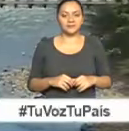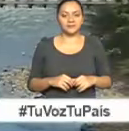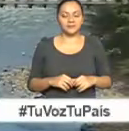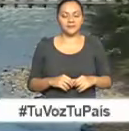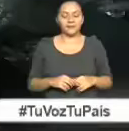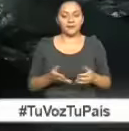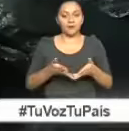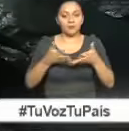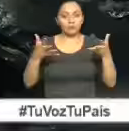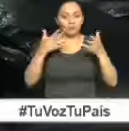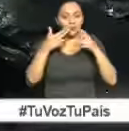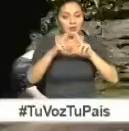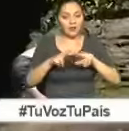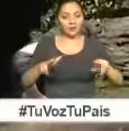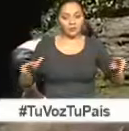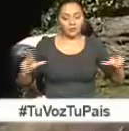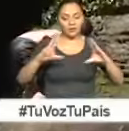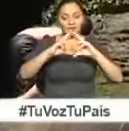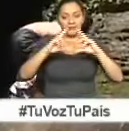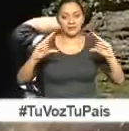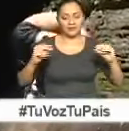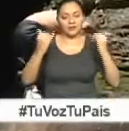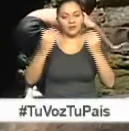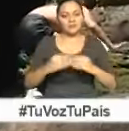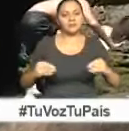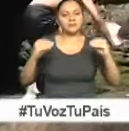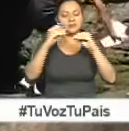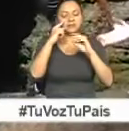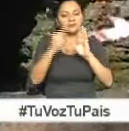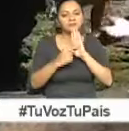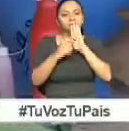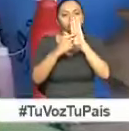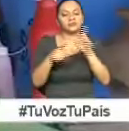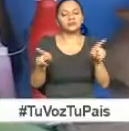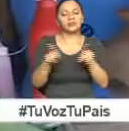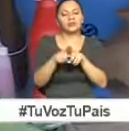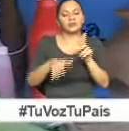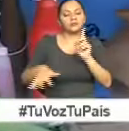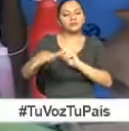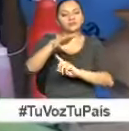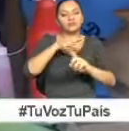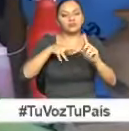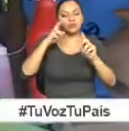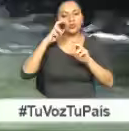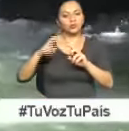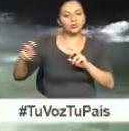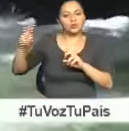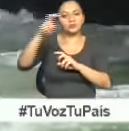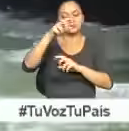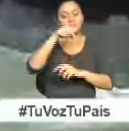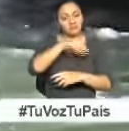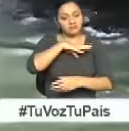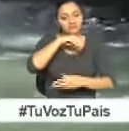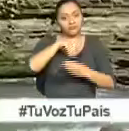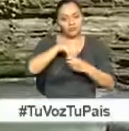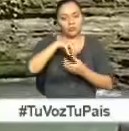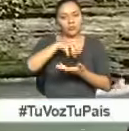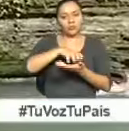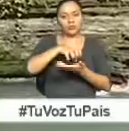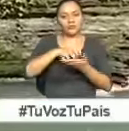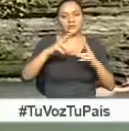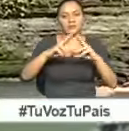La riqueza natural que posee Tena ha hecho que sea catalogada como un paraíso ecoturístico dentro de la provincia de